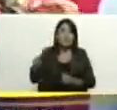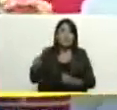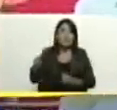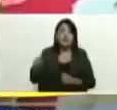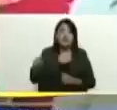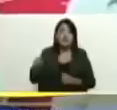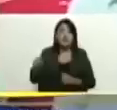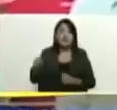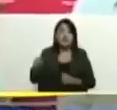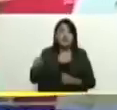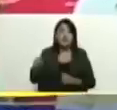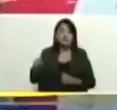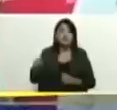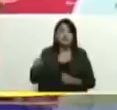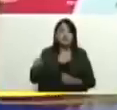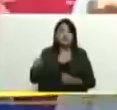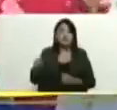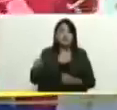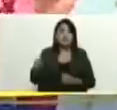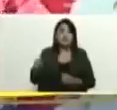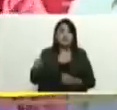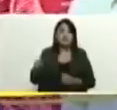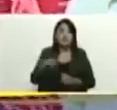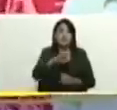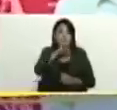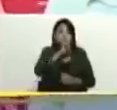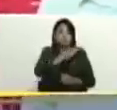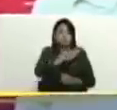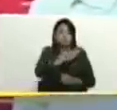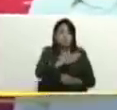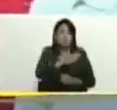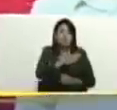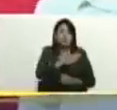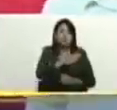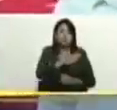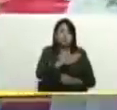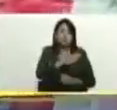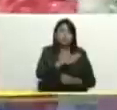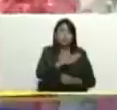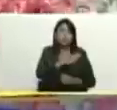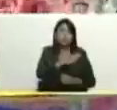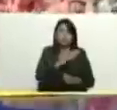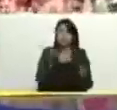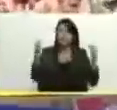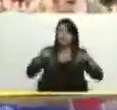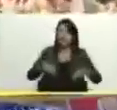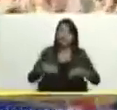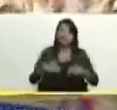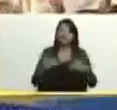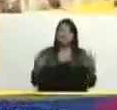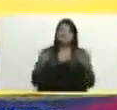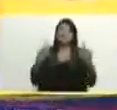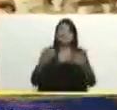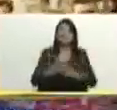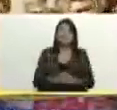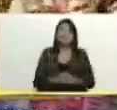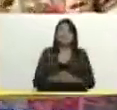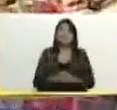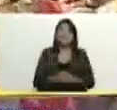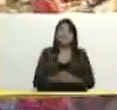Victoria surgida de la pasión y del amor. Hoy estamos